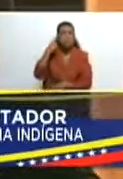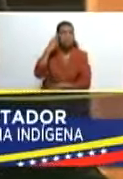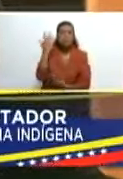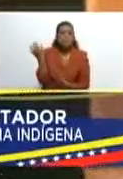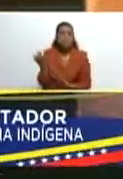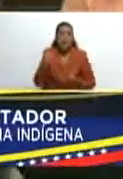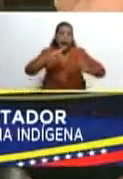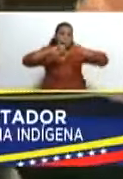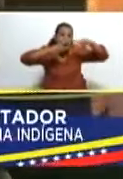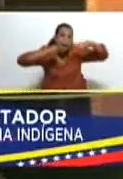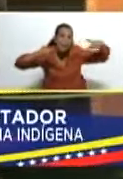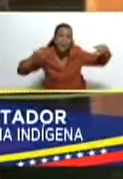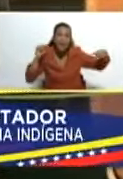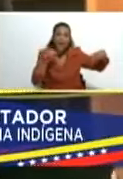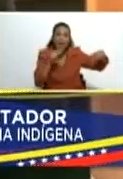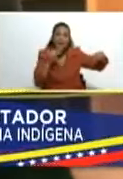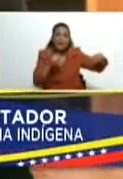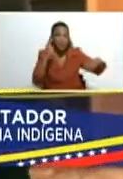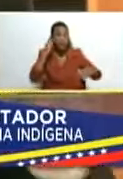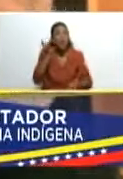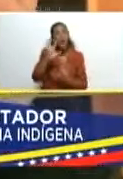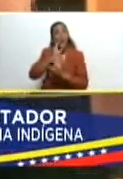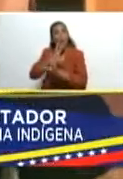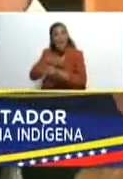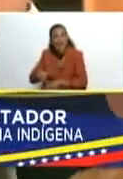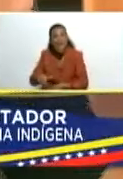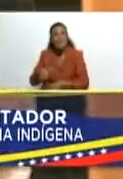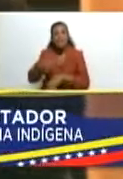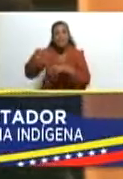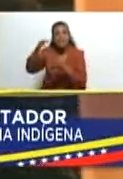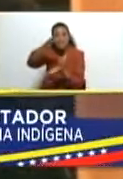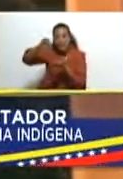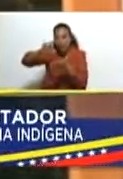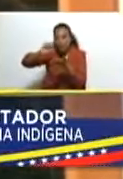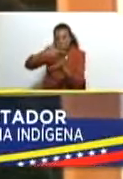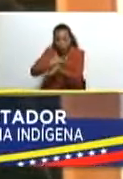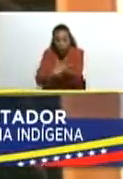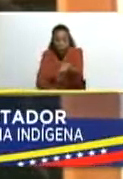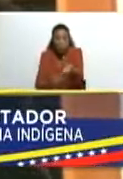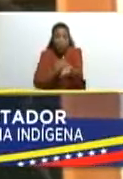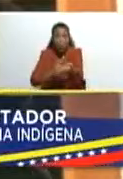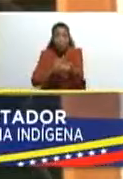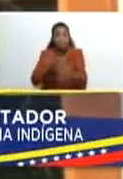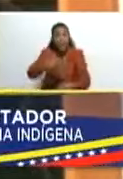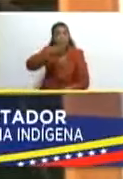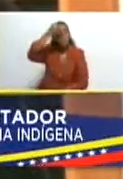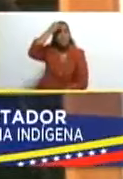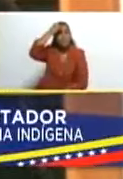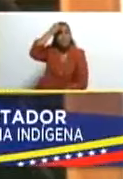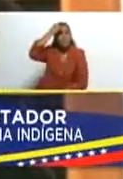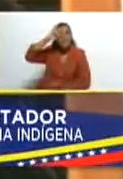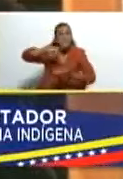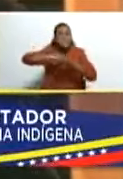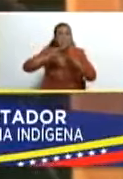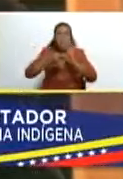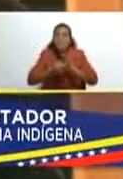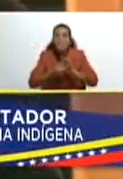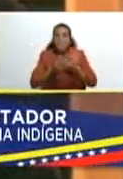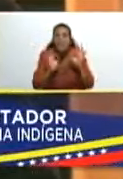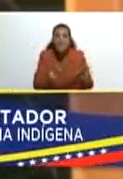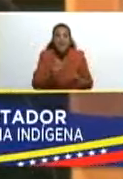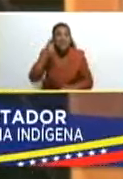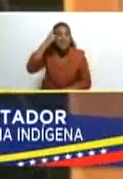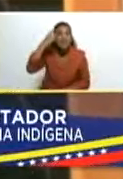al ADN, a esa anécdota que usted ha contado, porque es vital para entender la significación de este